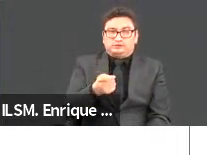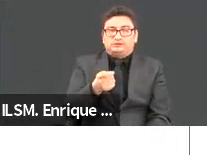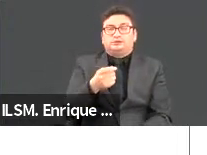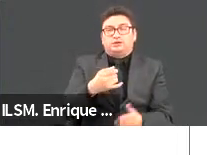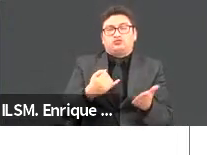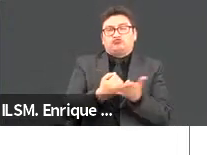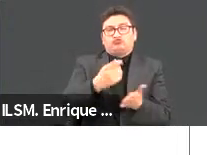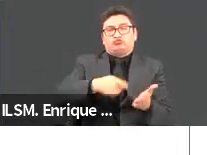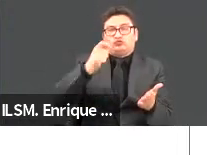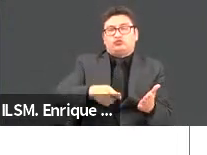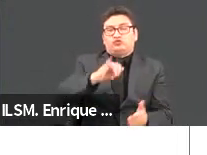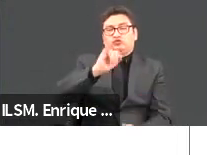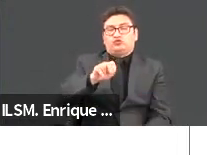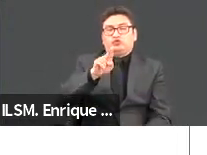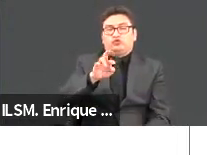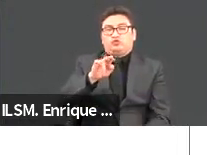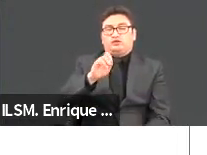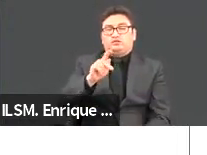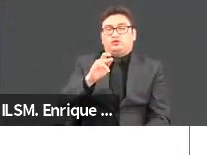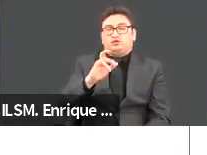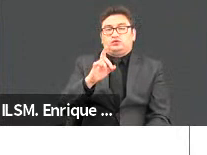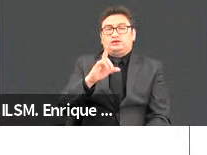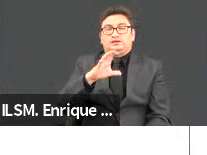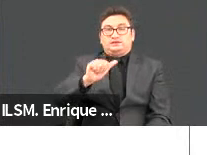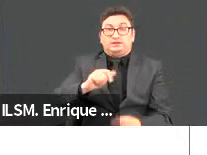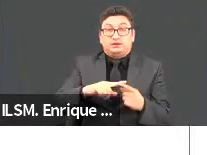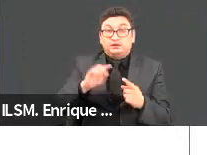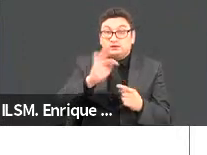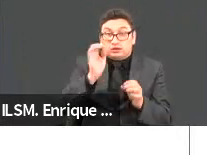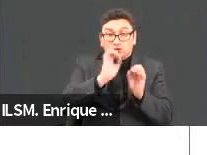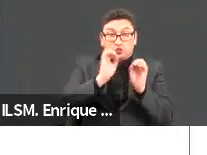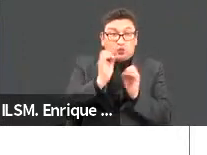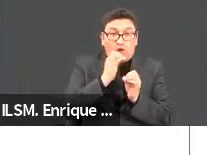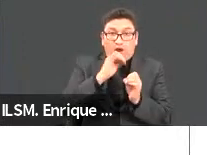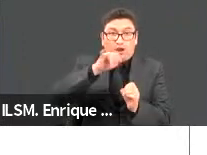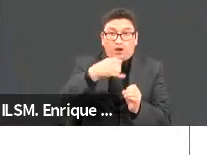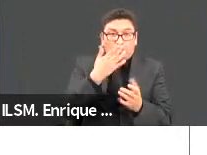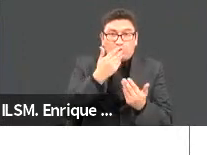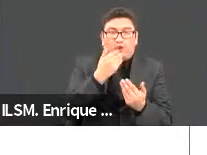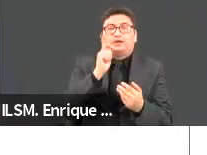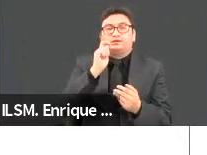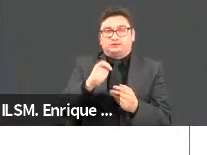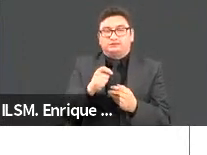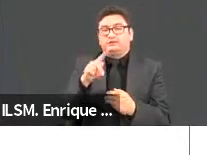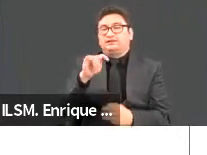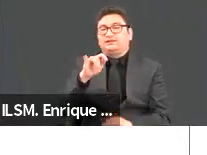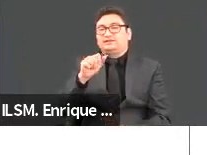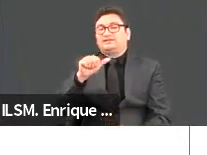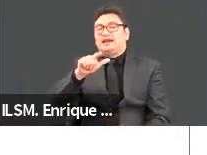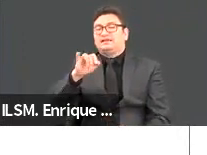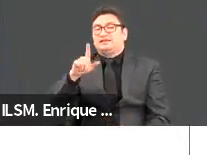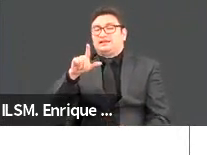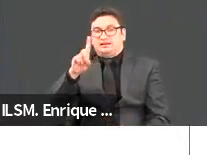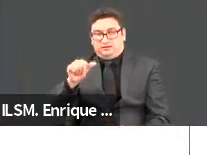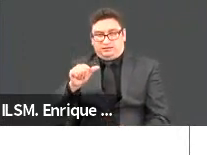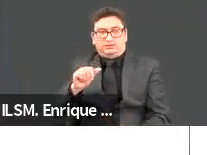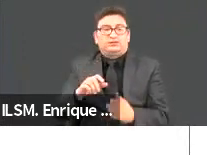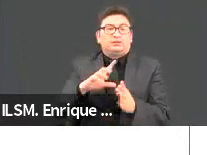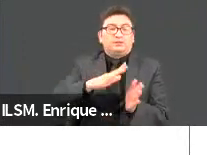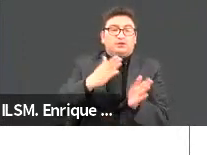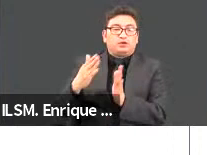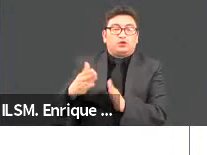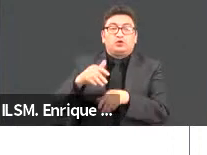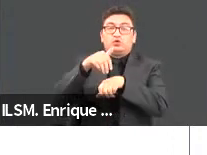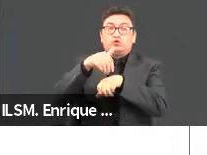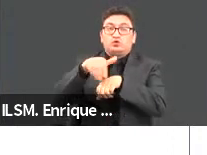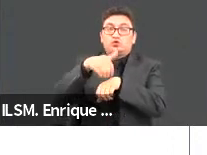Si veniera el espacio en blanco, nos diría que es una tesis aislada. Posteriormente tenemos el número consecutivo